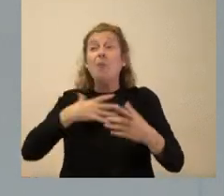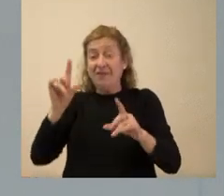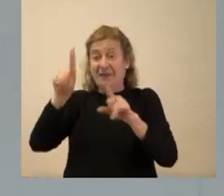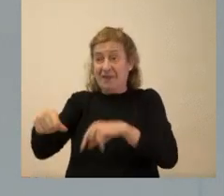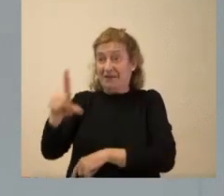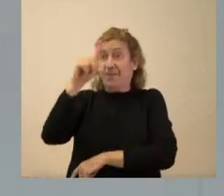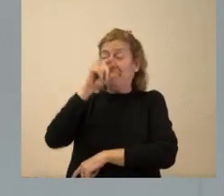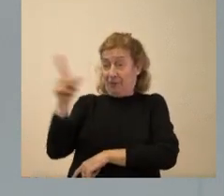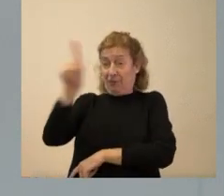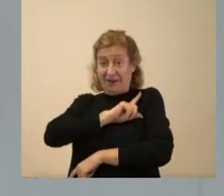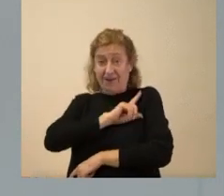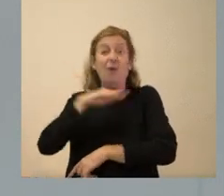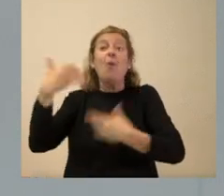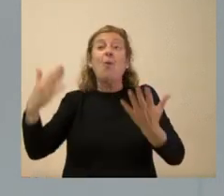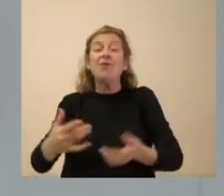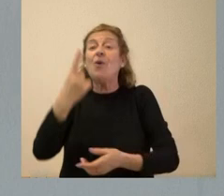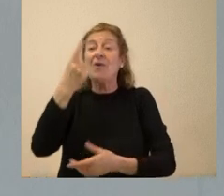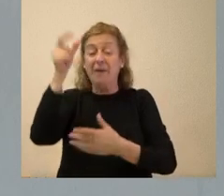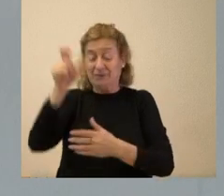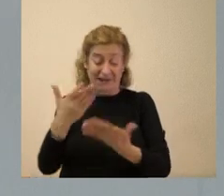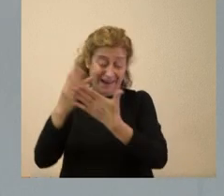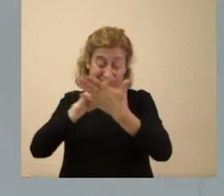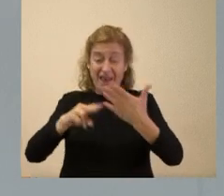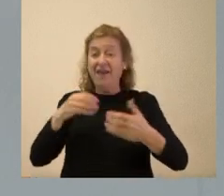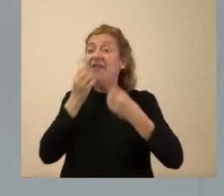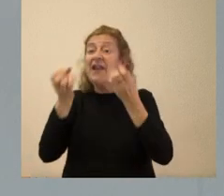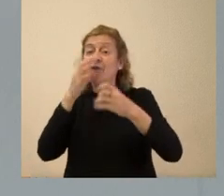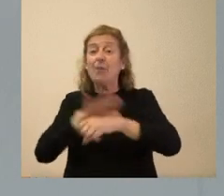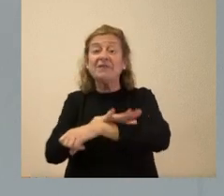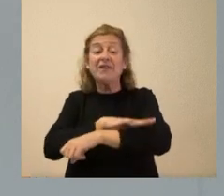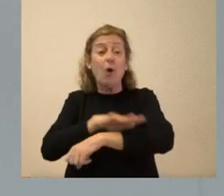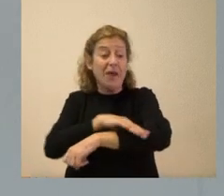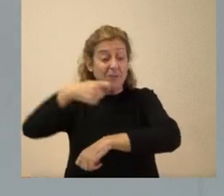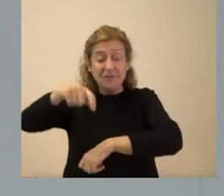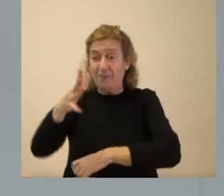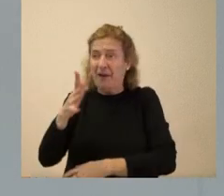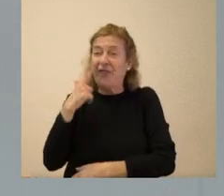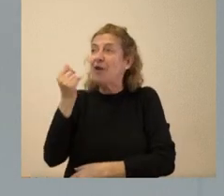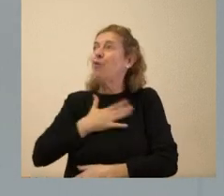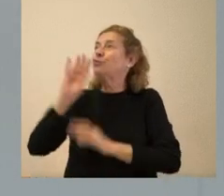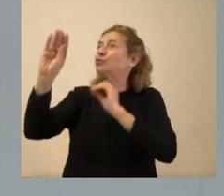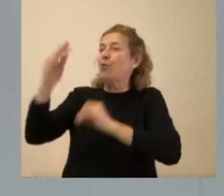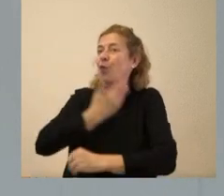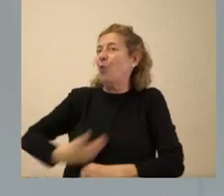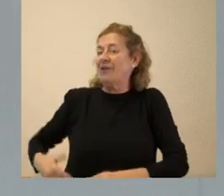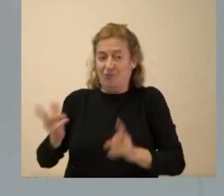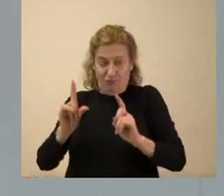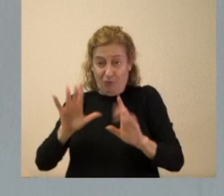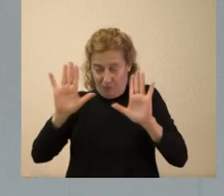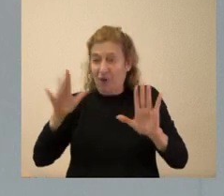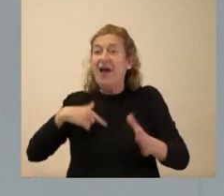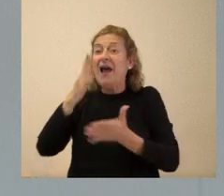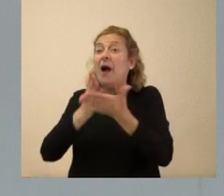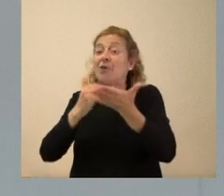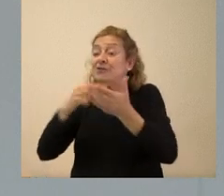ve las declaraciones del presidente del gobierno parece que el dinero fuera suyo y resulta que la aportación de las